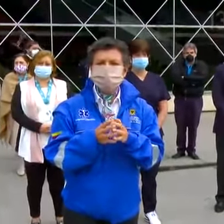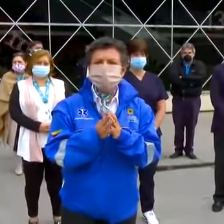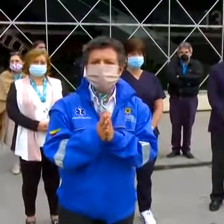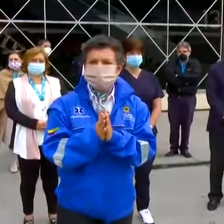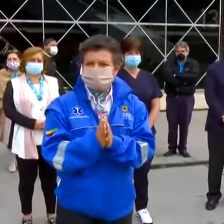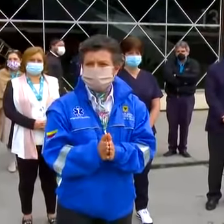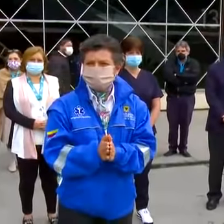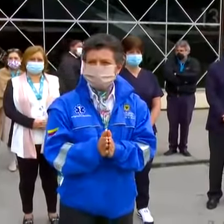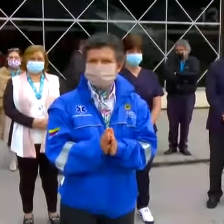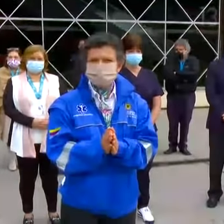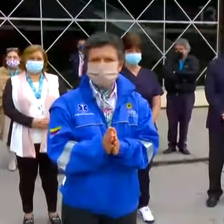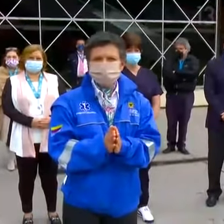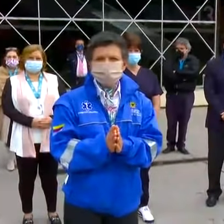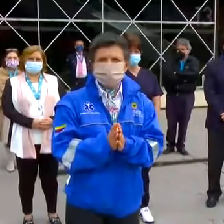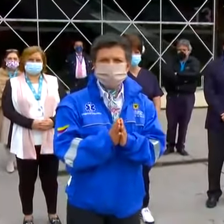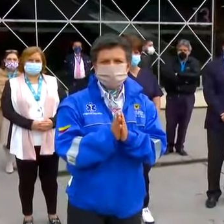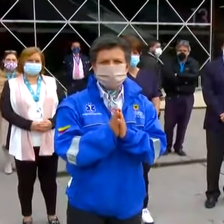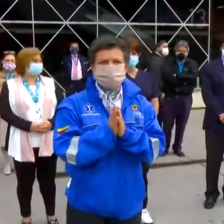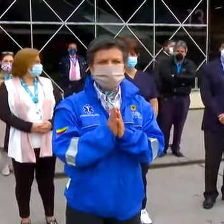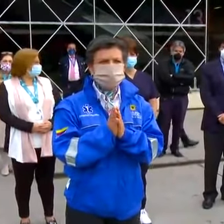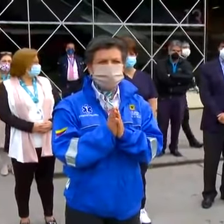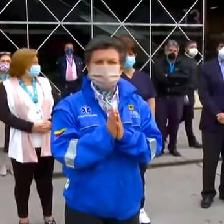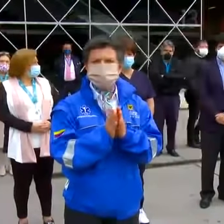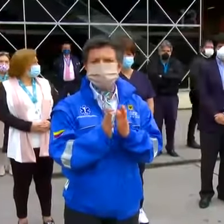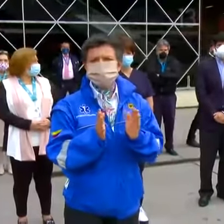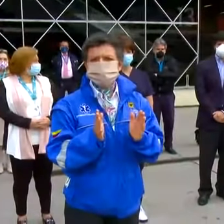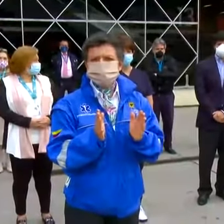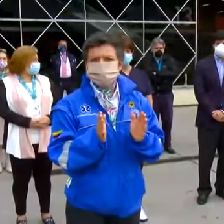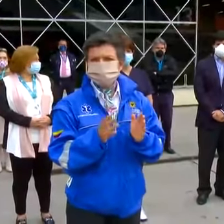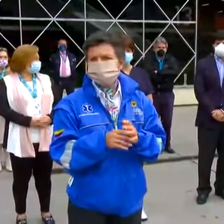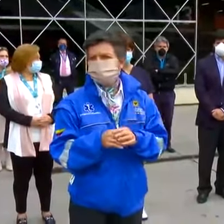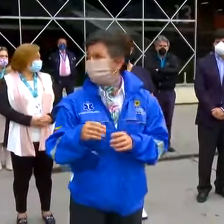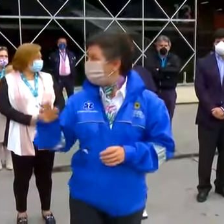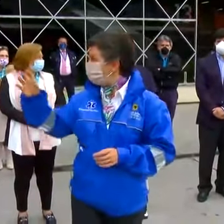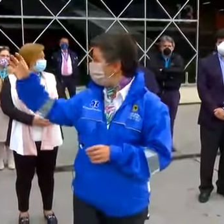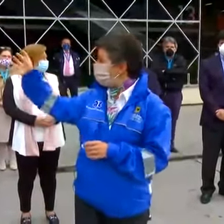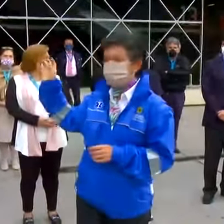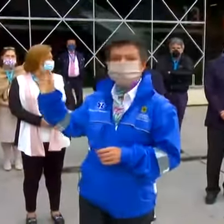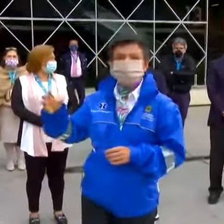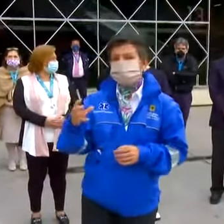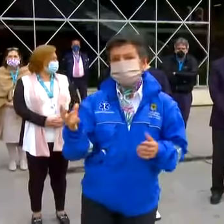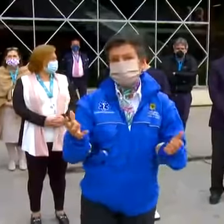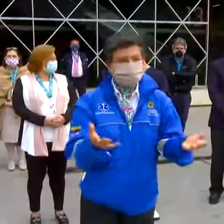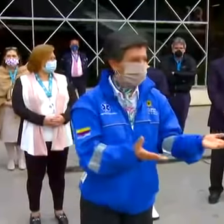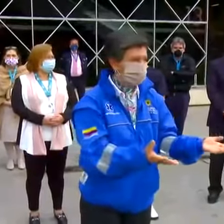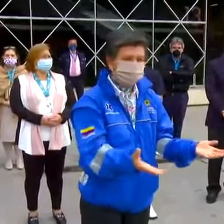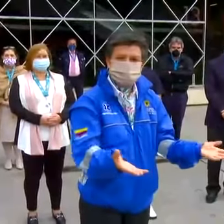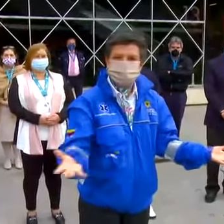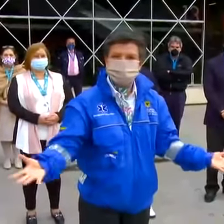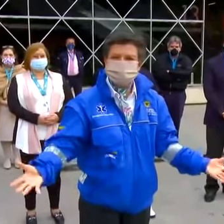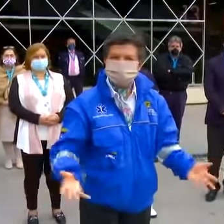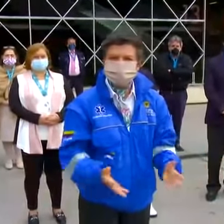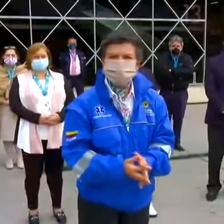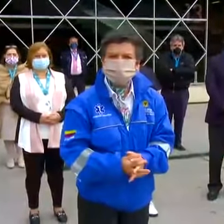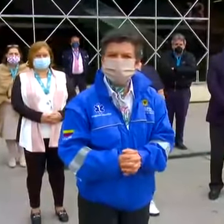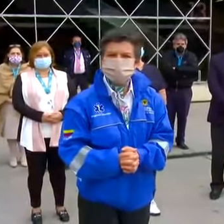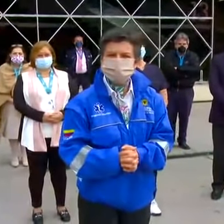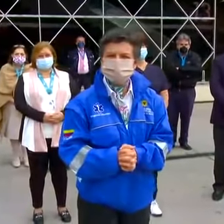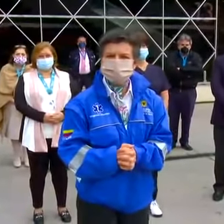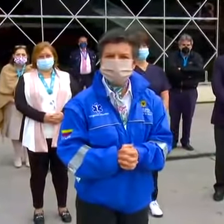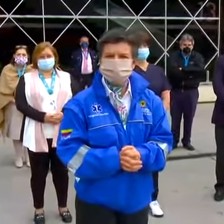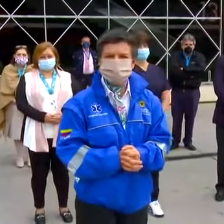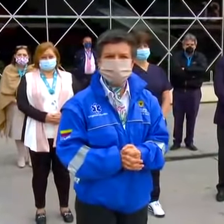arreglo muy, muy generoso. No estábamos pagando un solo peso de arrendamiento, solamente lo que nos costó la instalación, porque pues son trabajadores, obviamente, a los